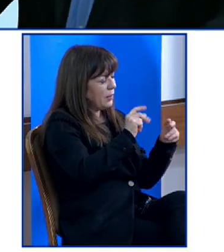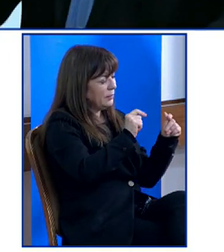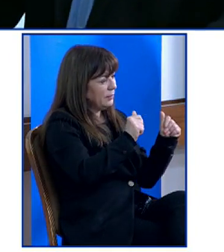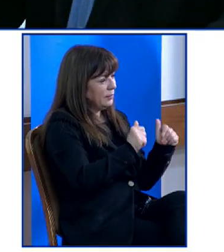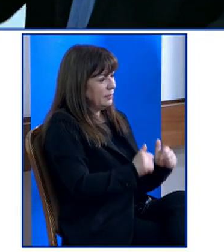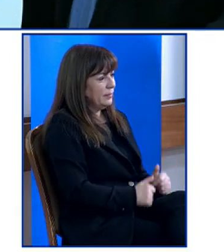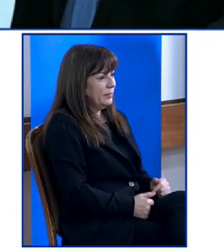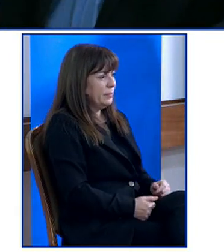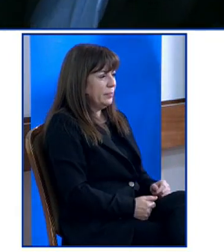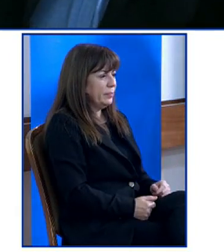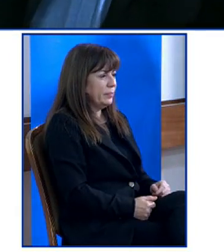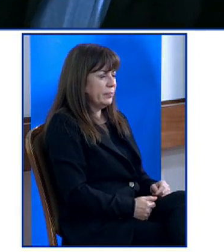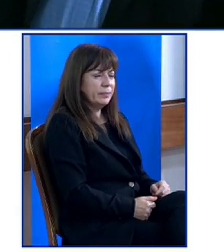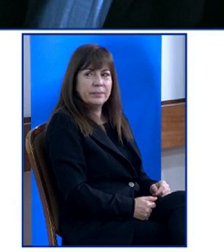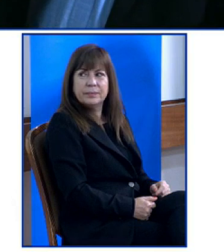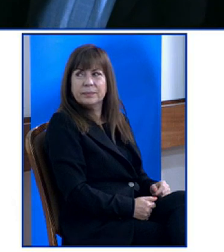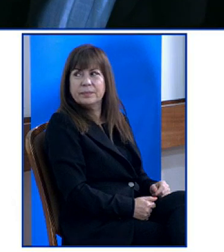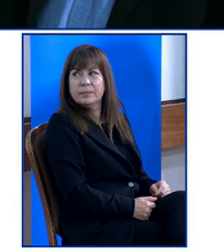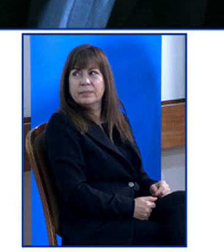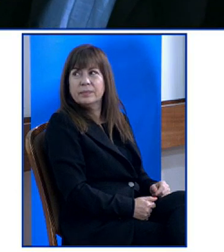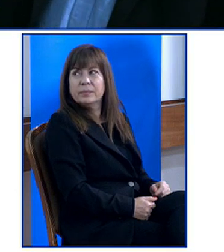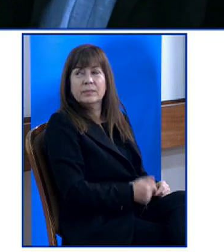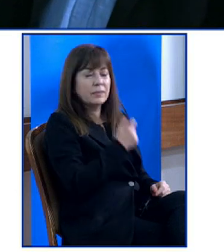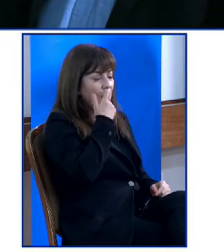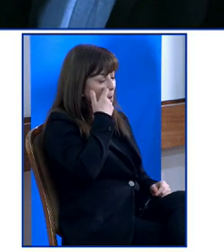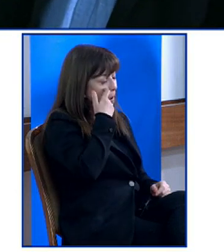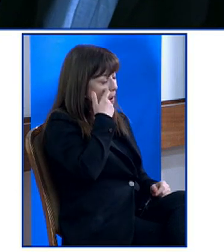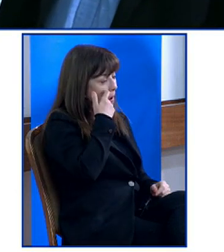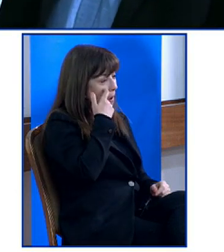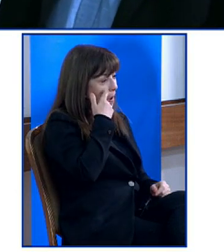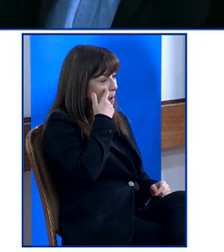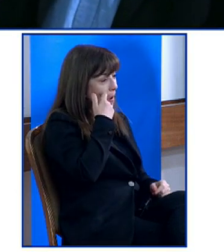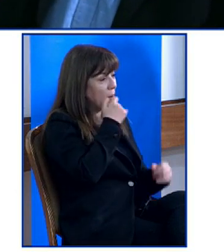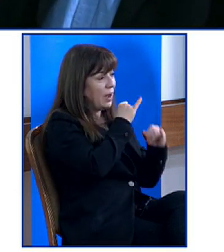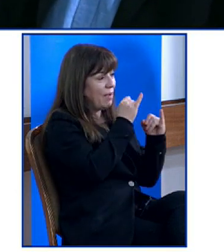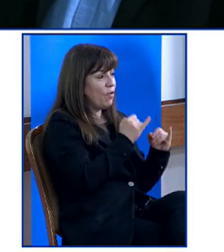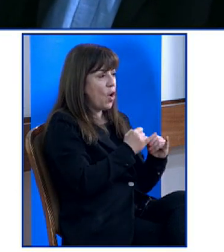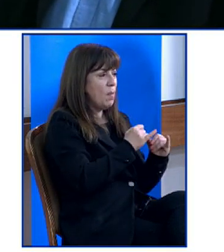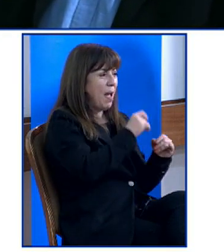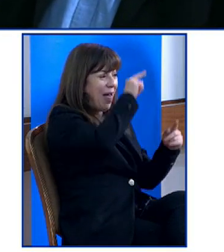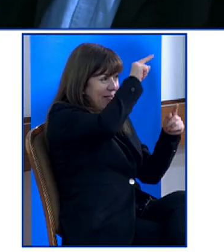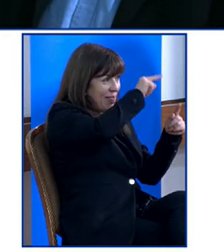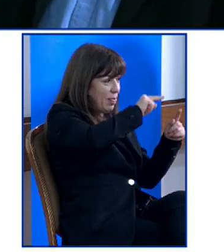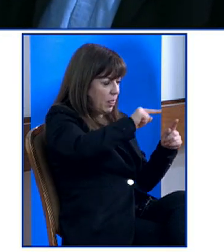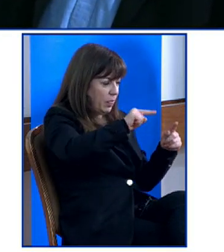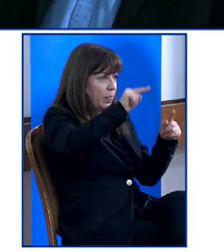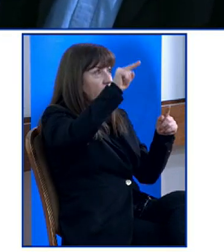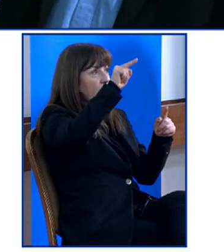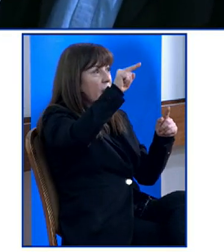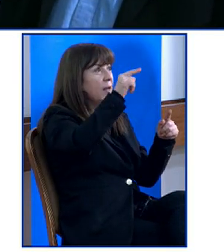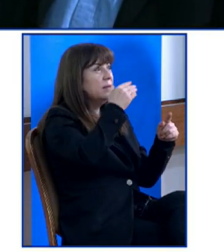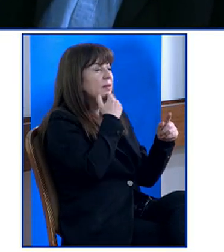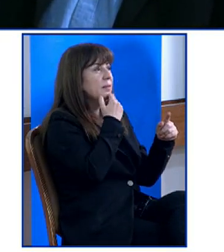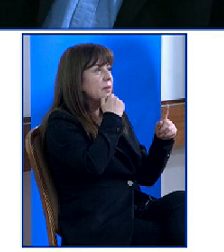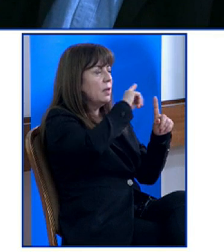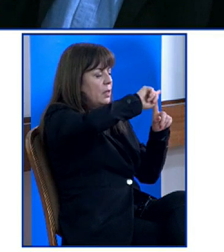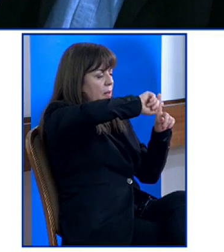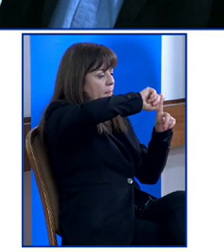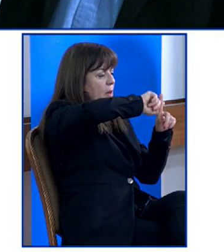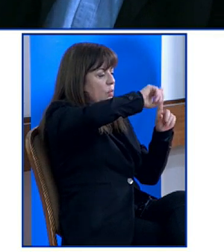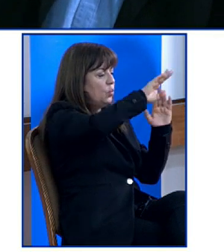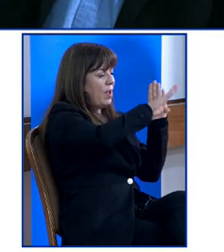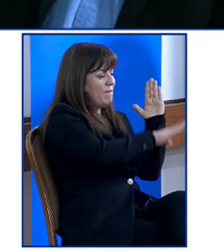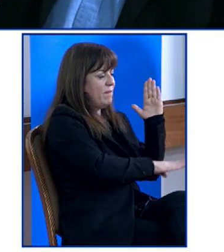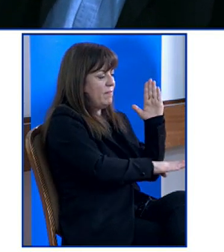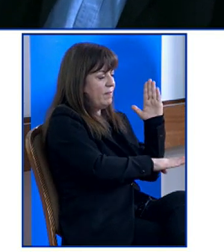parecidos, prácticamente los mismos. Y tenemos la forma de U. a temperaturas